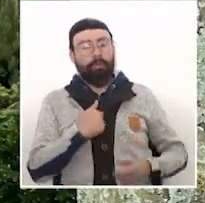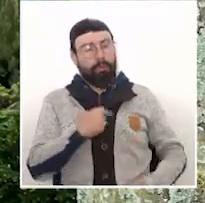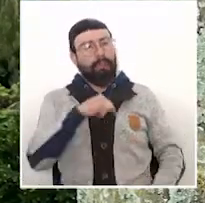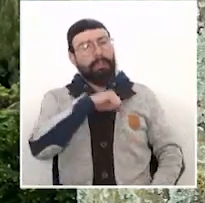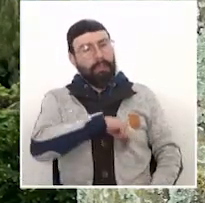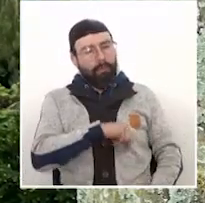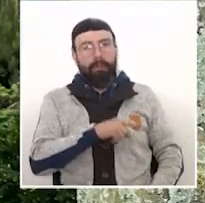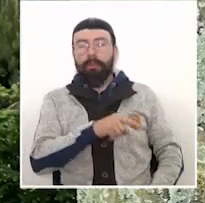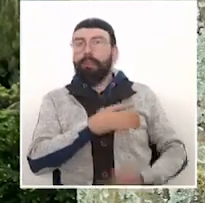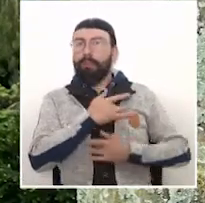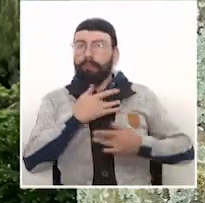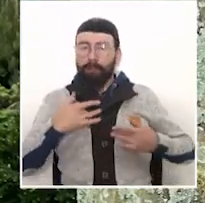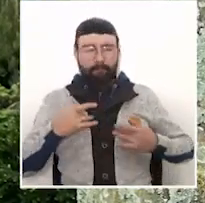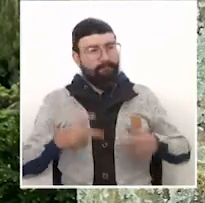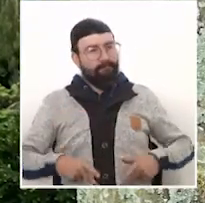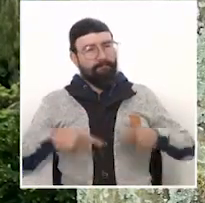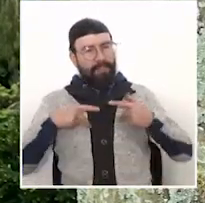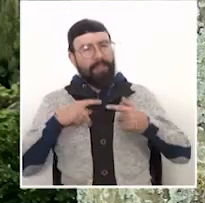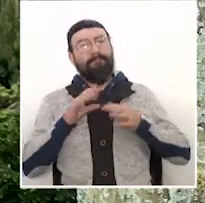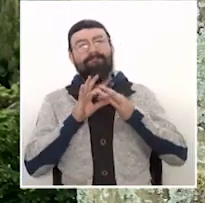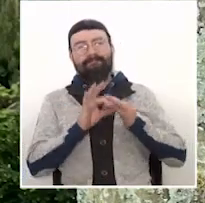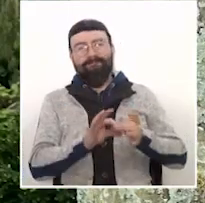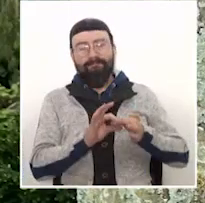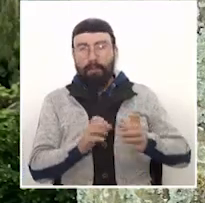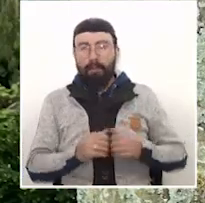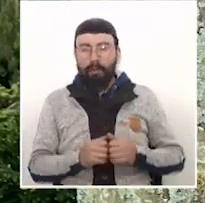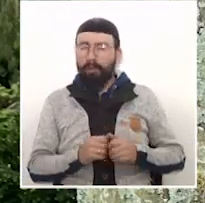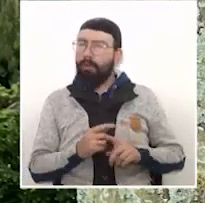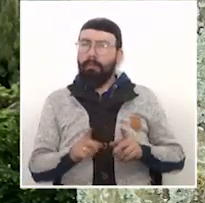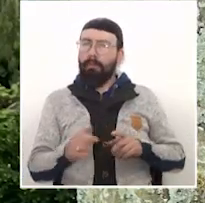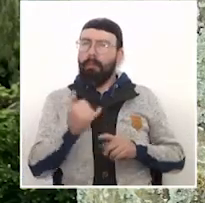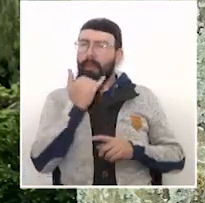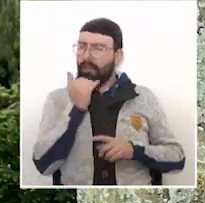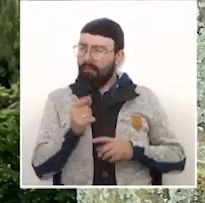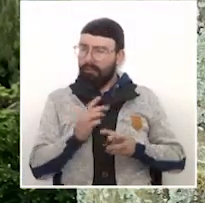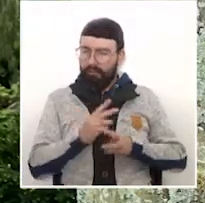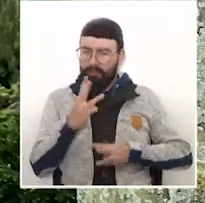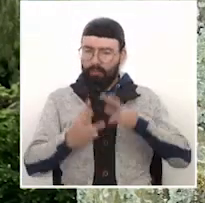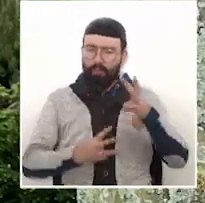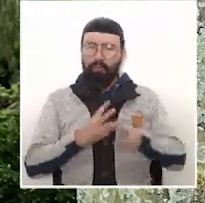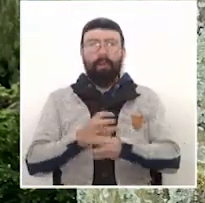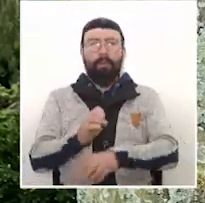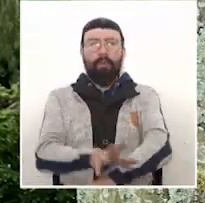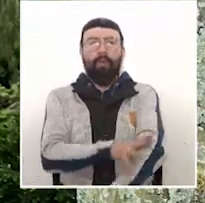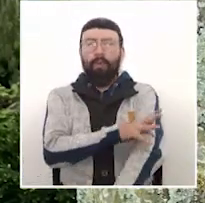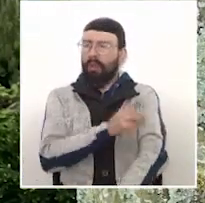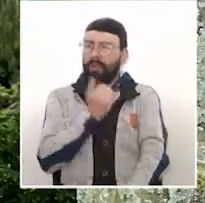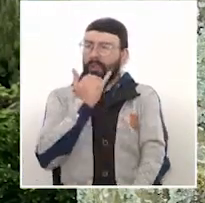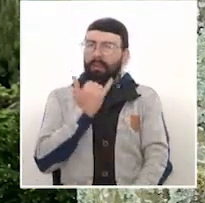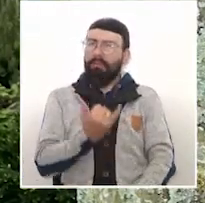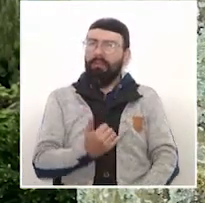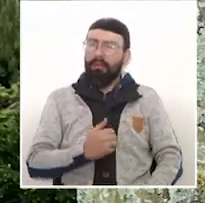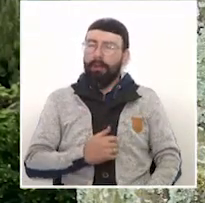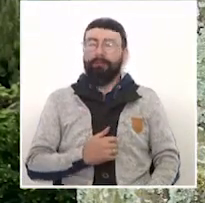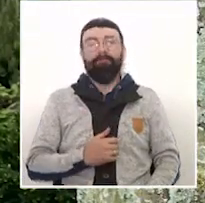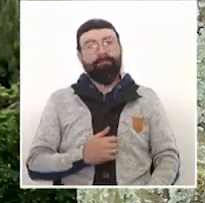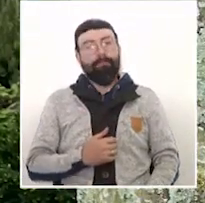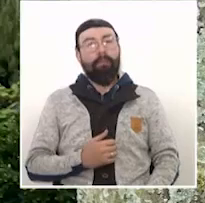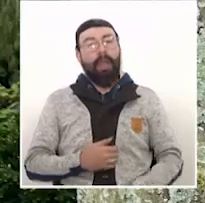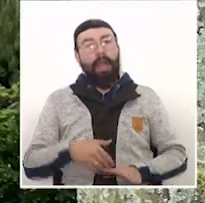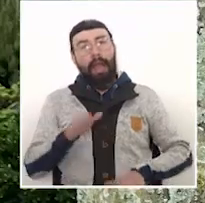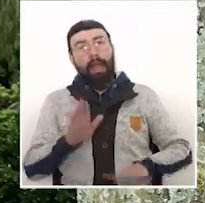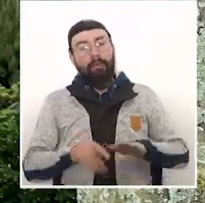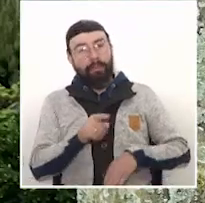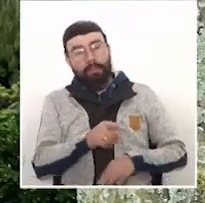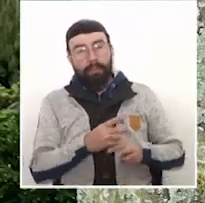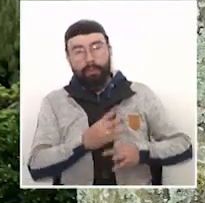y en nuestra calidad de vida. ¿Qué es lo que sucede con ese mundo emocional? Ese mundo emocional muchas veces entra